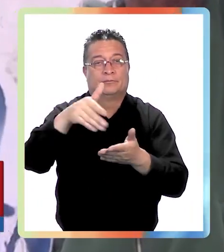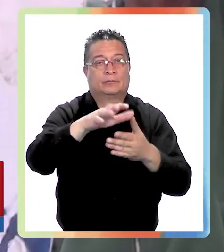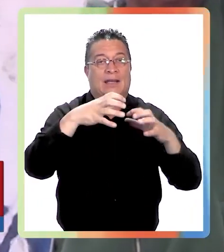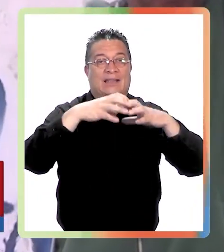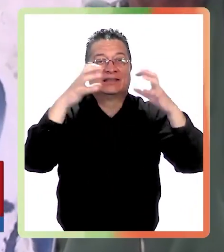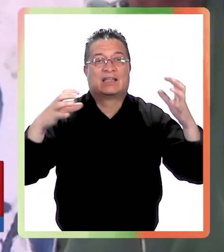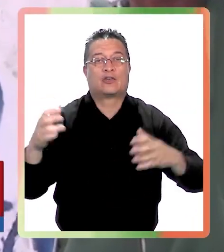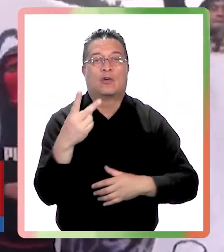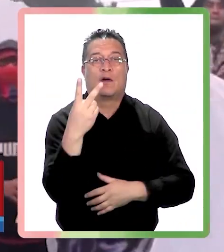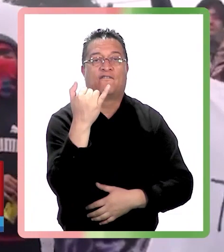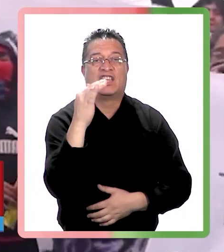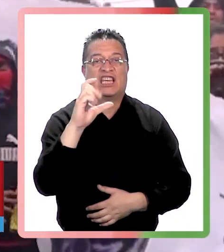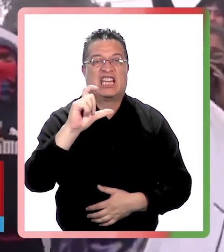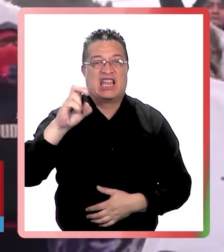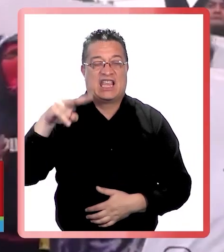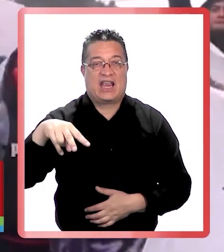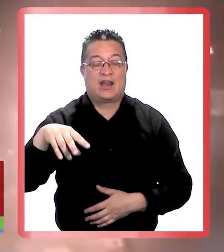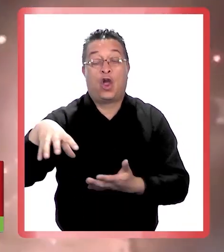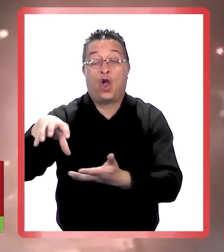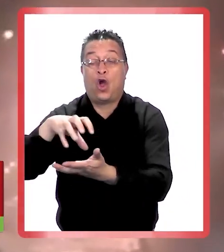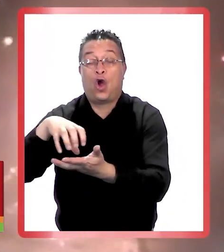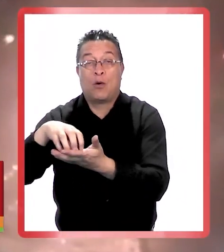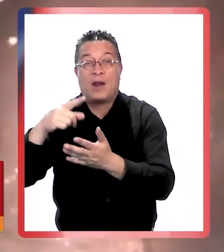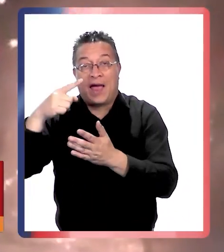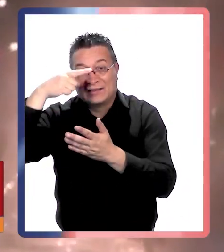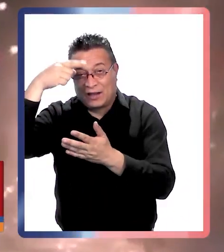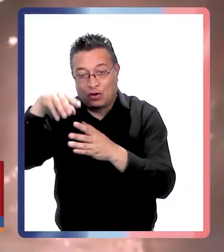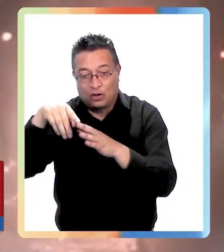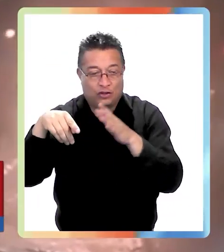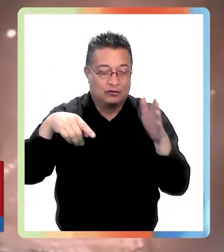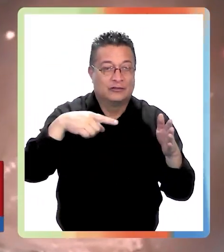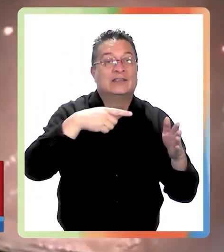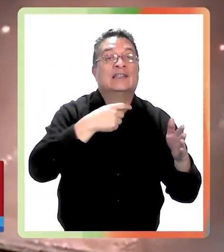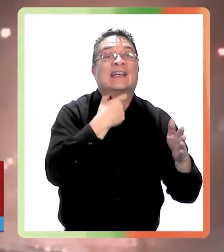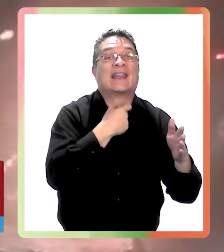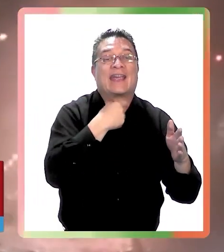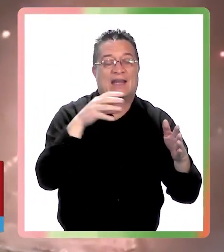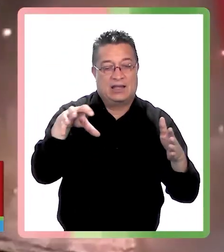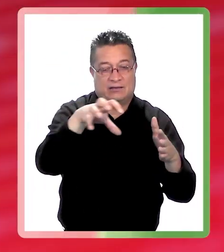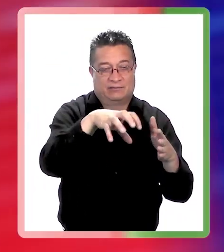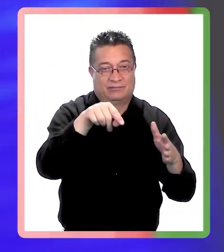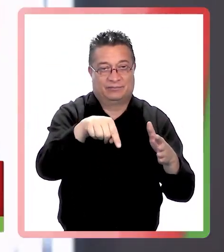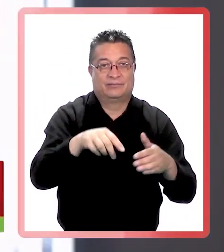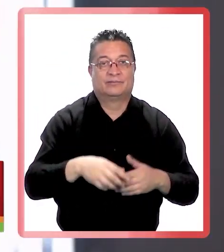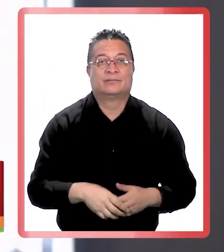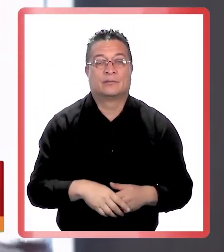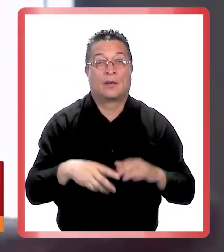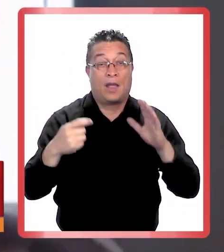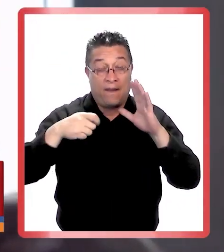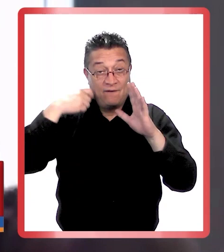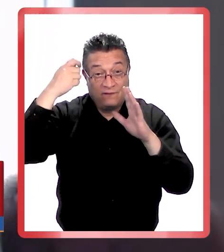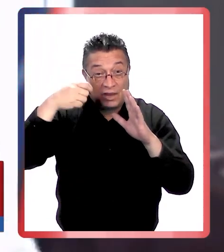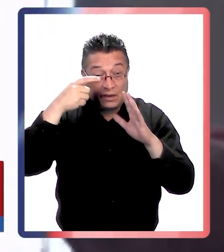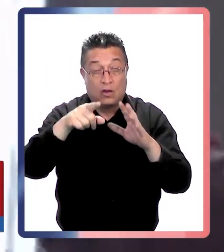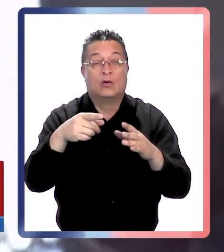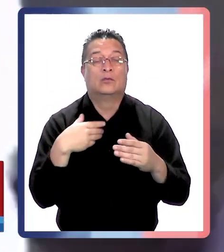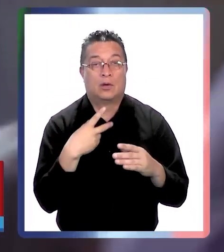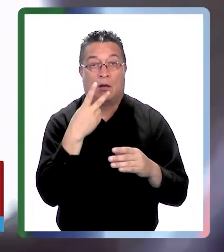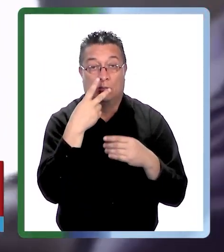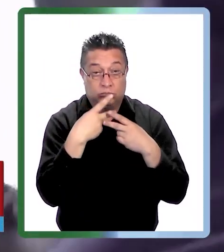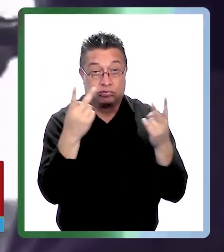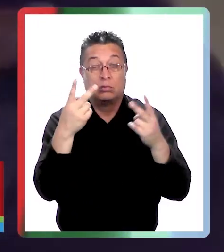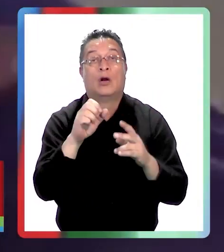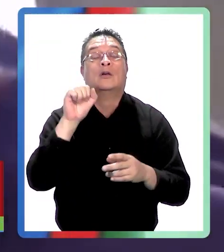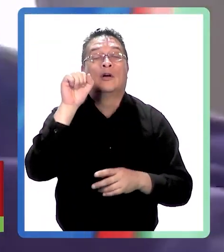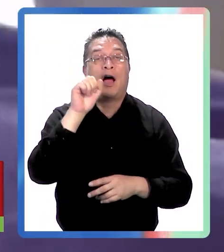tomados en el Cerro La Virgen, ubicado entre las comunas de San Antonio y Cartagena. Un video reveló un